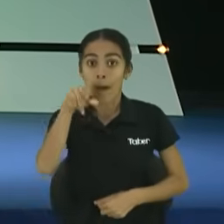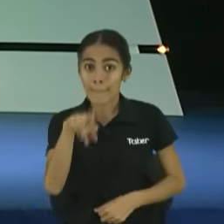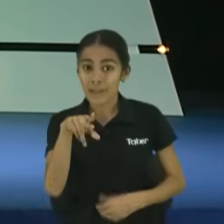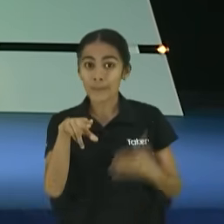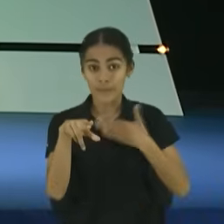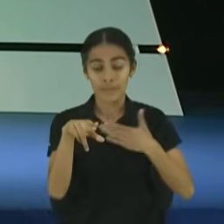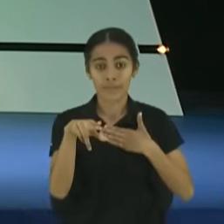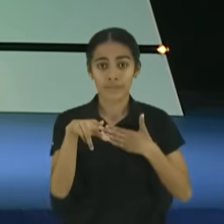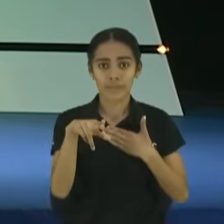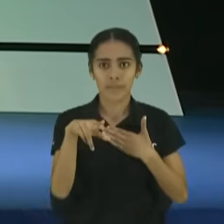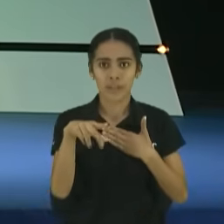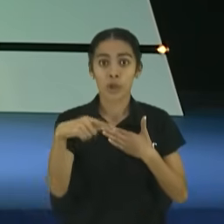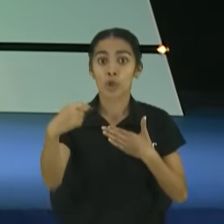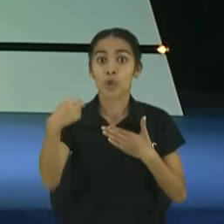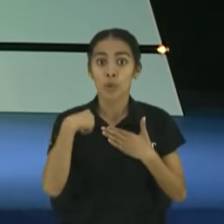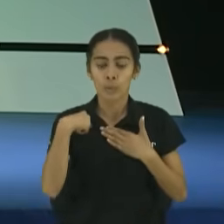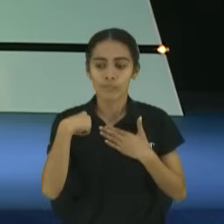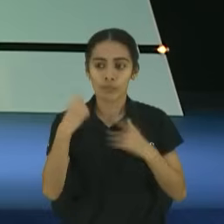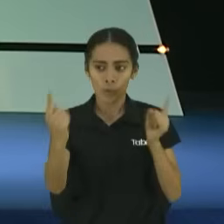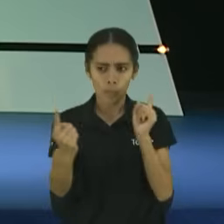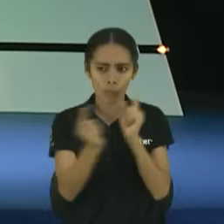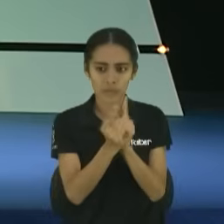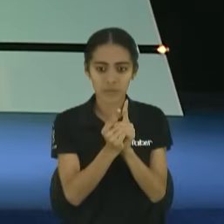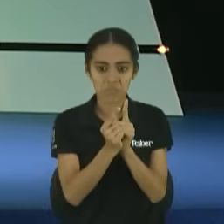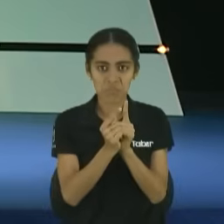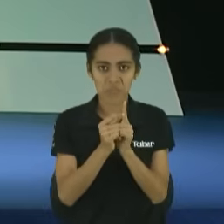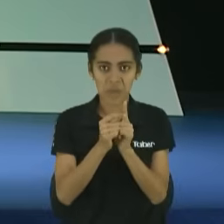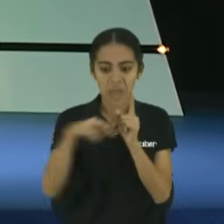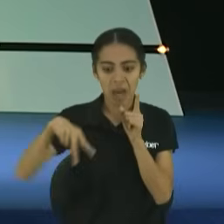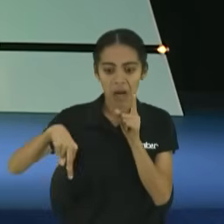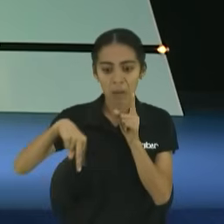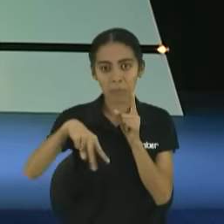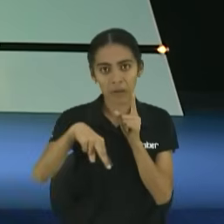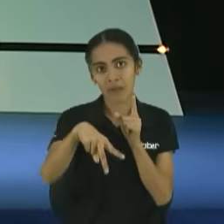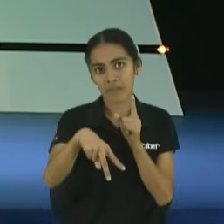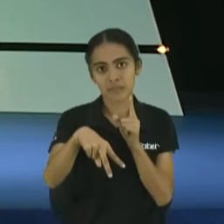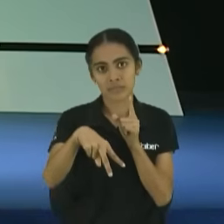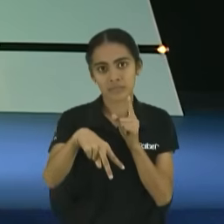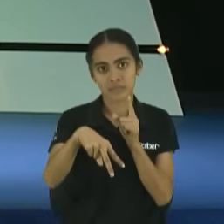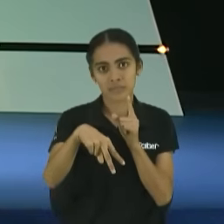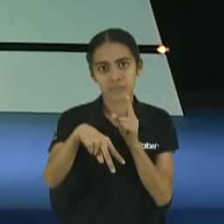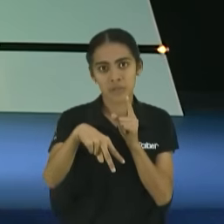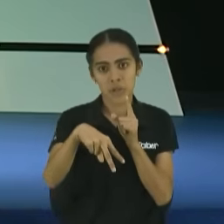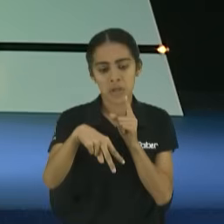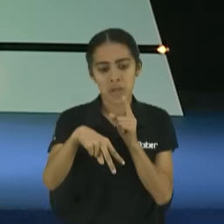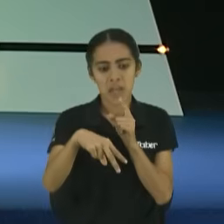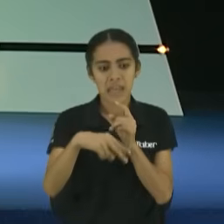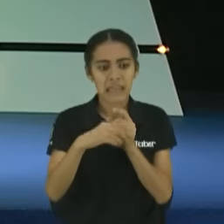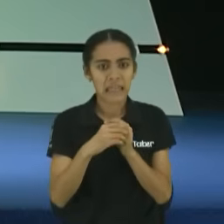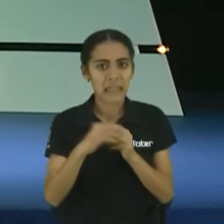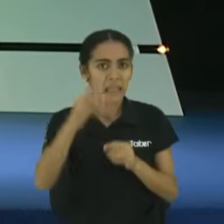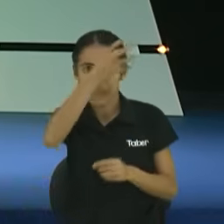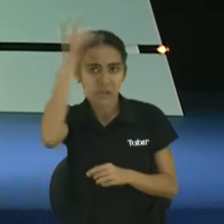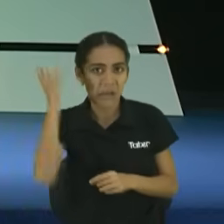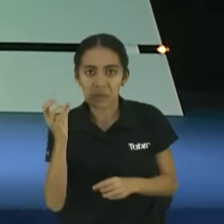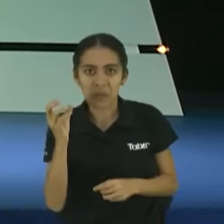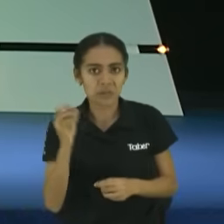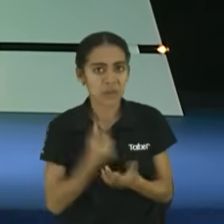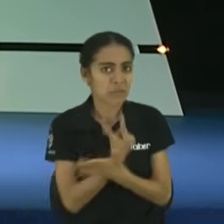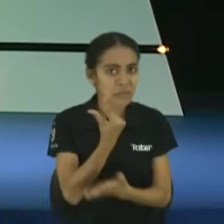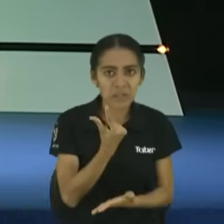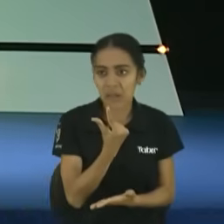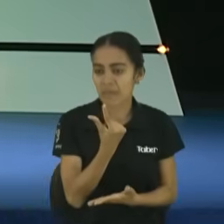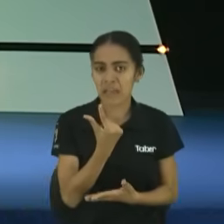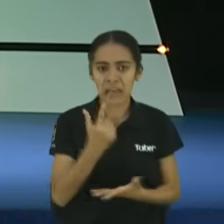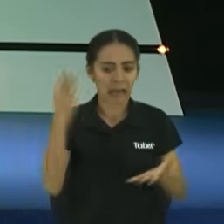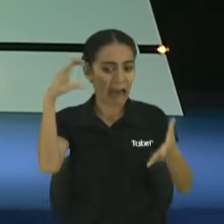que cuando yo los conocí andaban a pata, o sea, sin auto. No eran profesionales, no eran